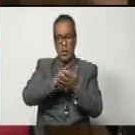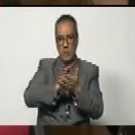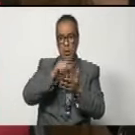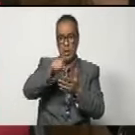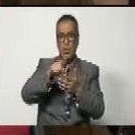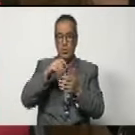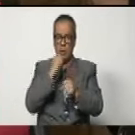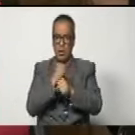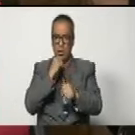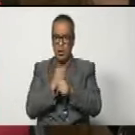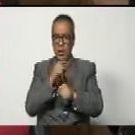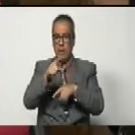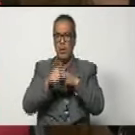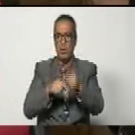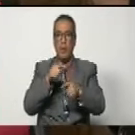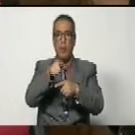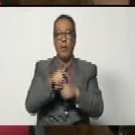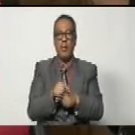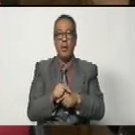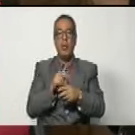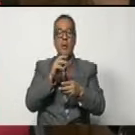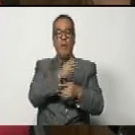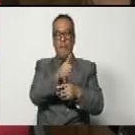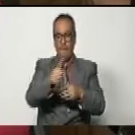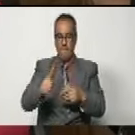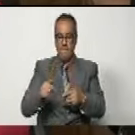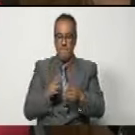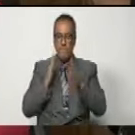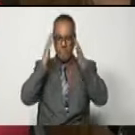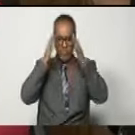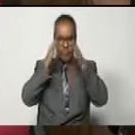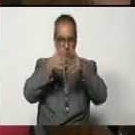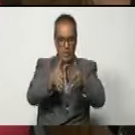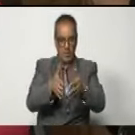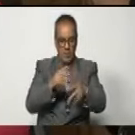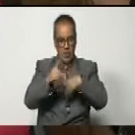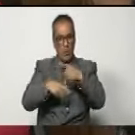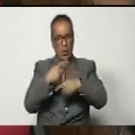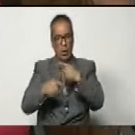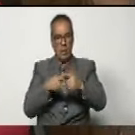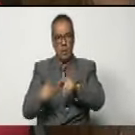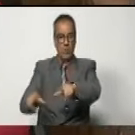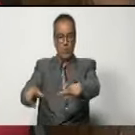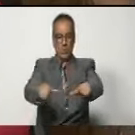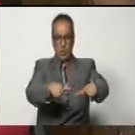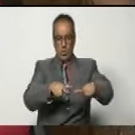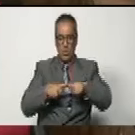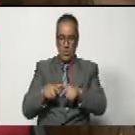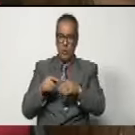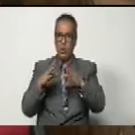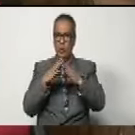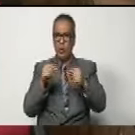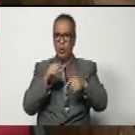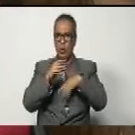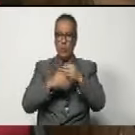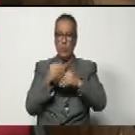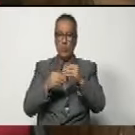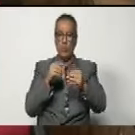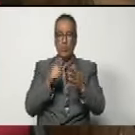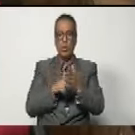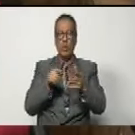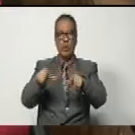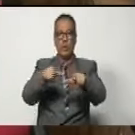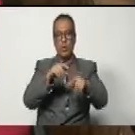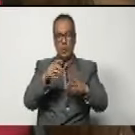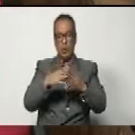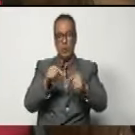articulación, funciones, competencias y atribuciones orientadas a desarrollar su soberanía en correspondencia con los fines del